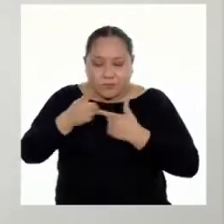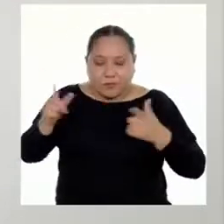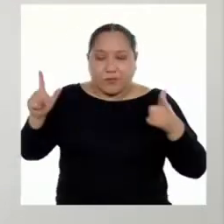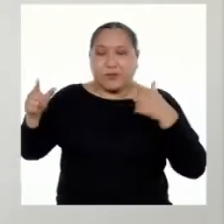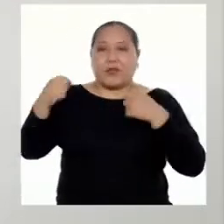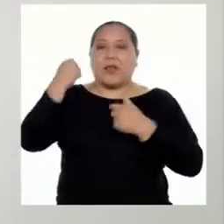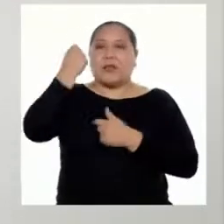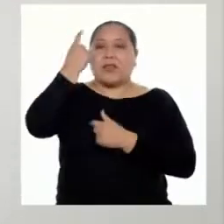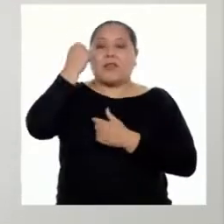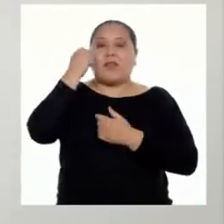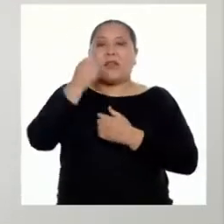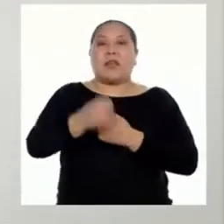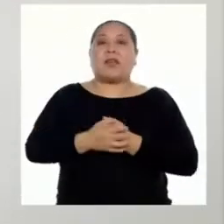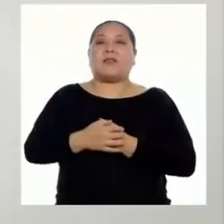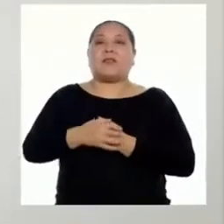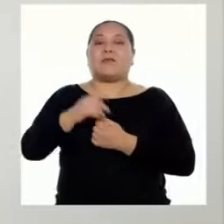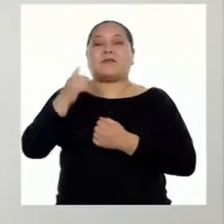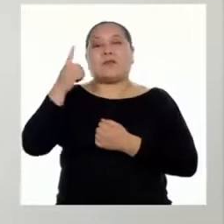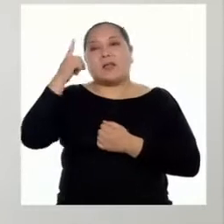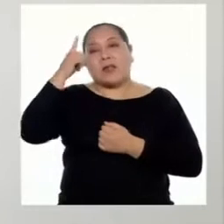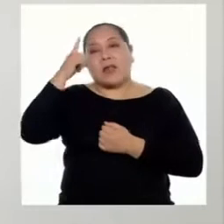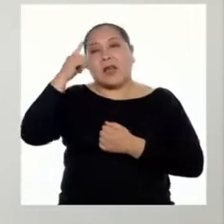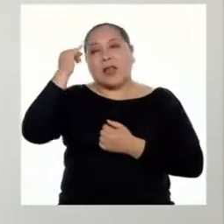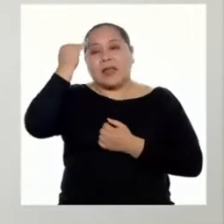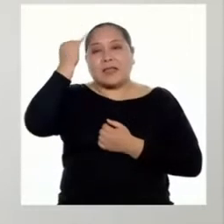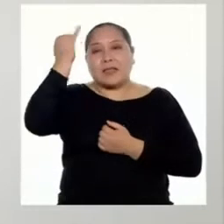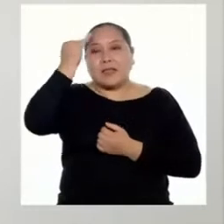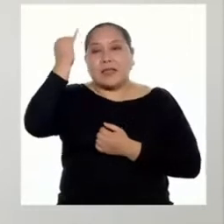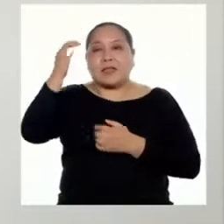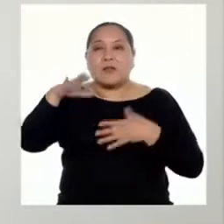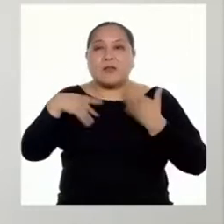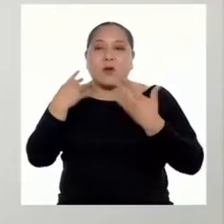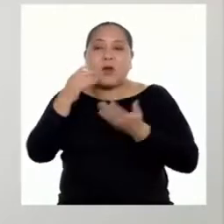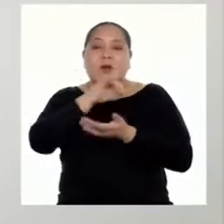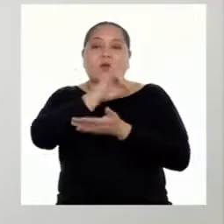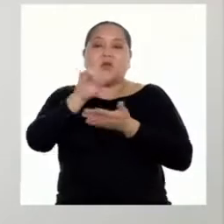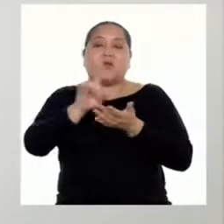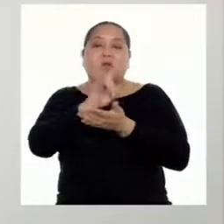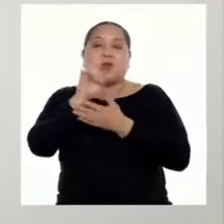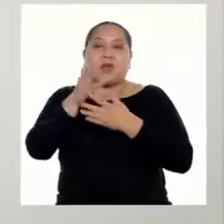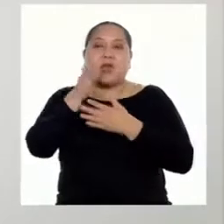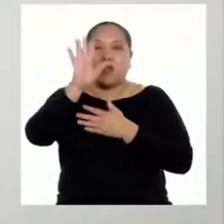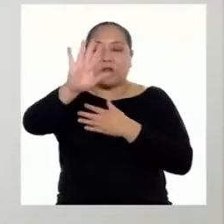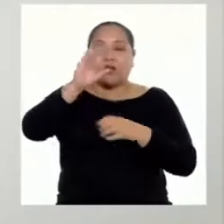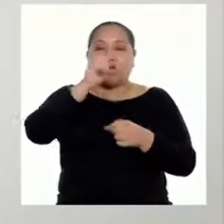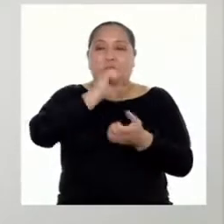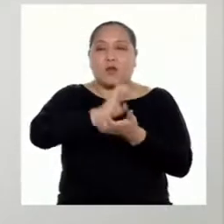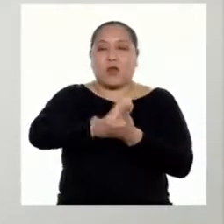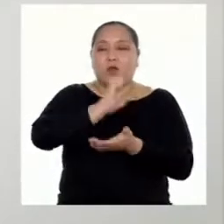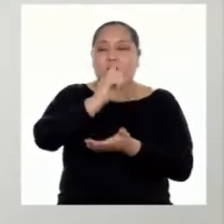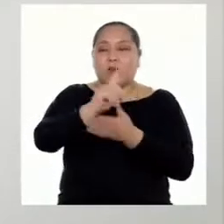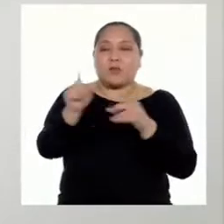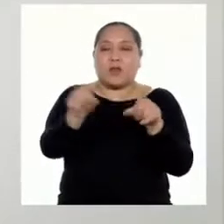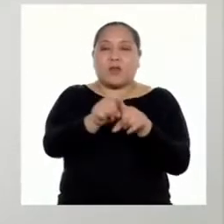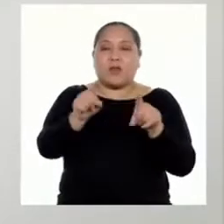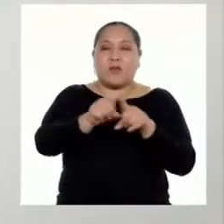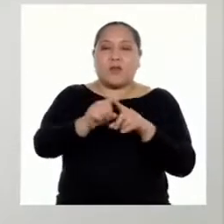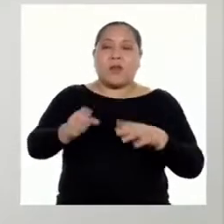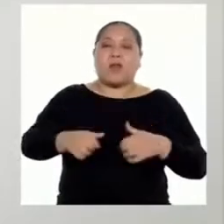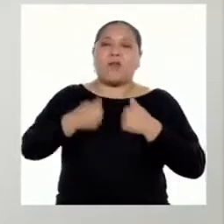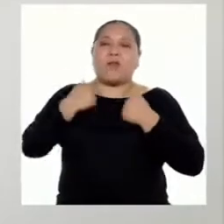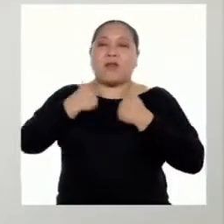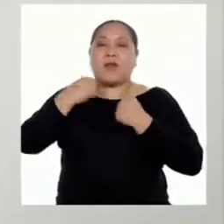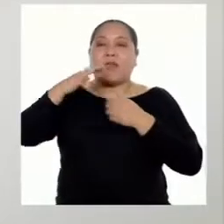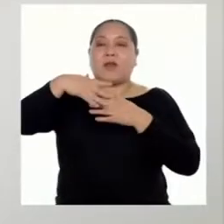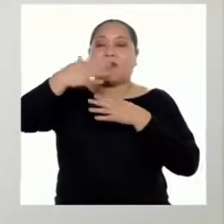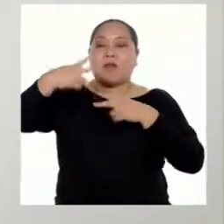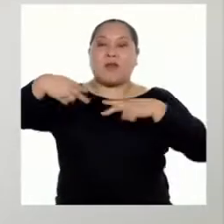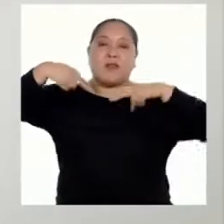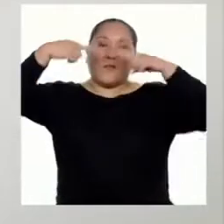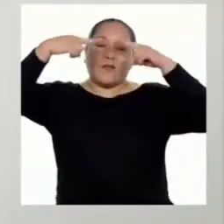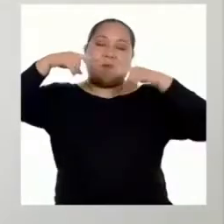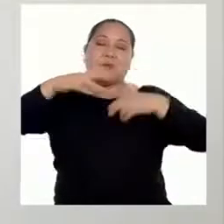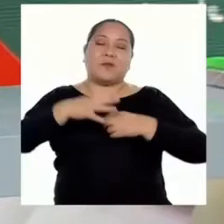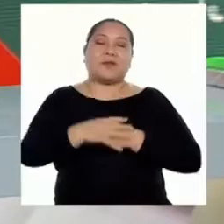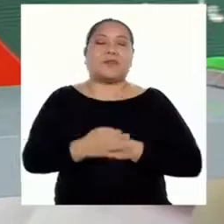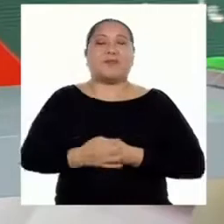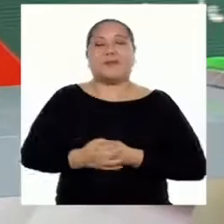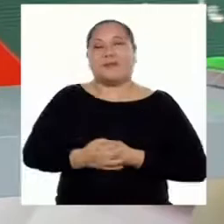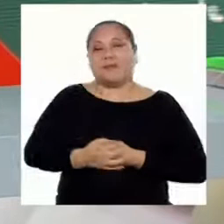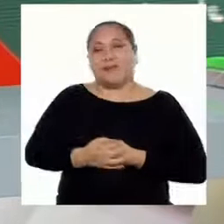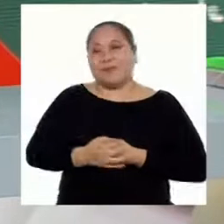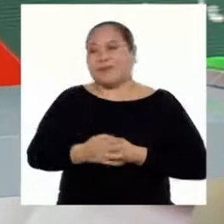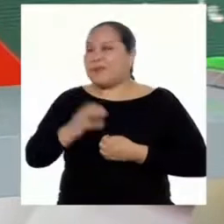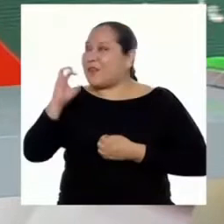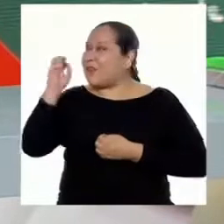profundidad las ideas para que las puedan emplear de diversas formas en su educación y en la vida. Nos vemos en una siguiente